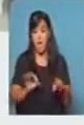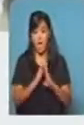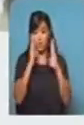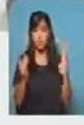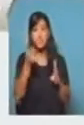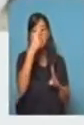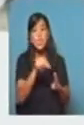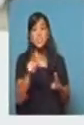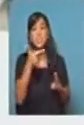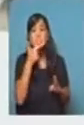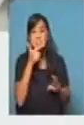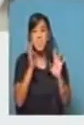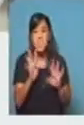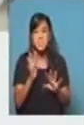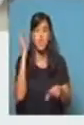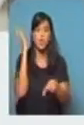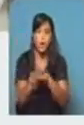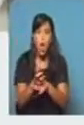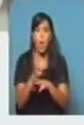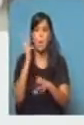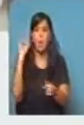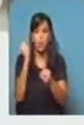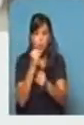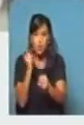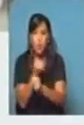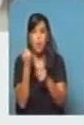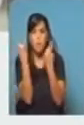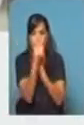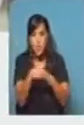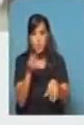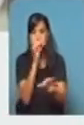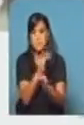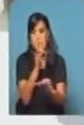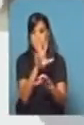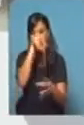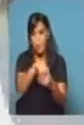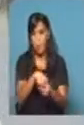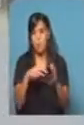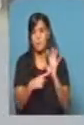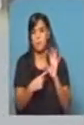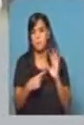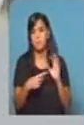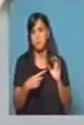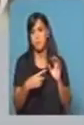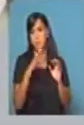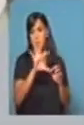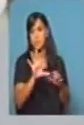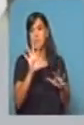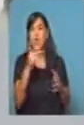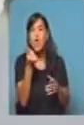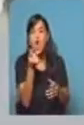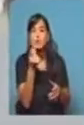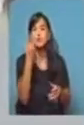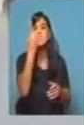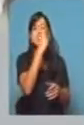de estos hechos de robo y de vandalismo en establecimientos educativos de la provincia que reflejan un costo de unos al menos